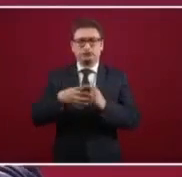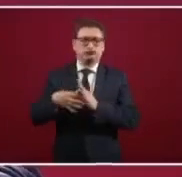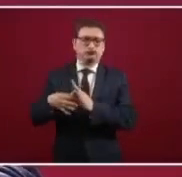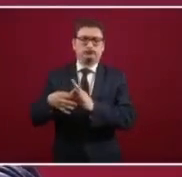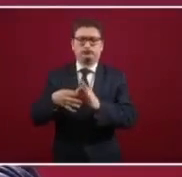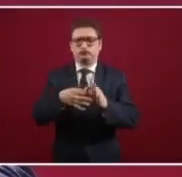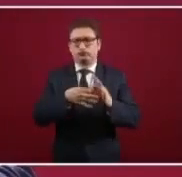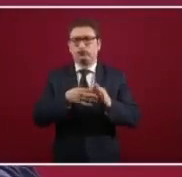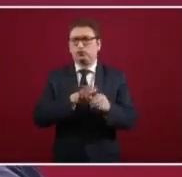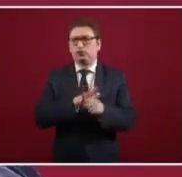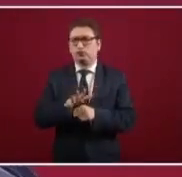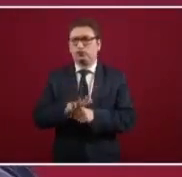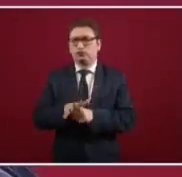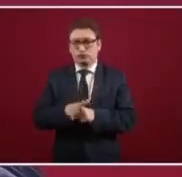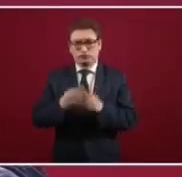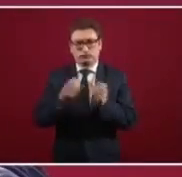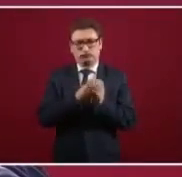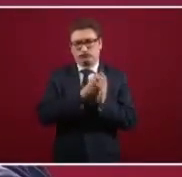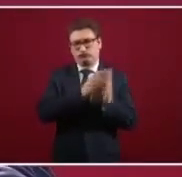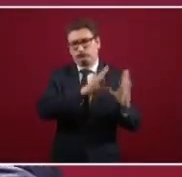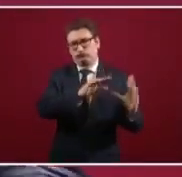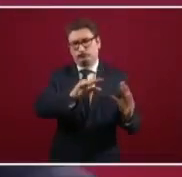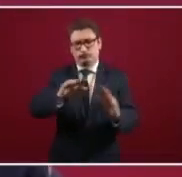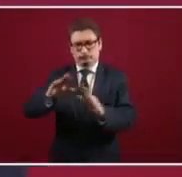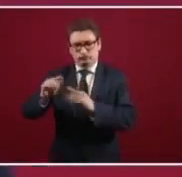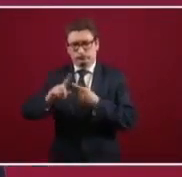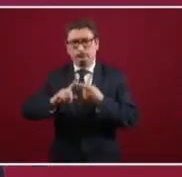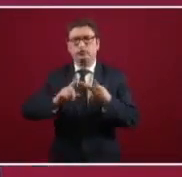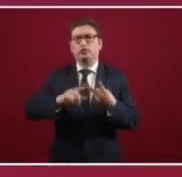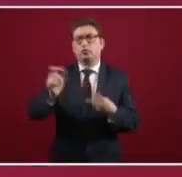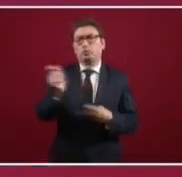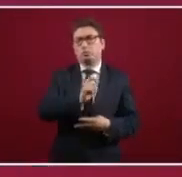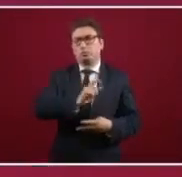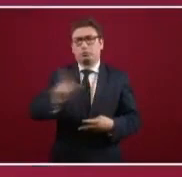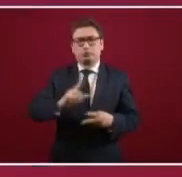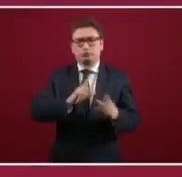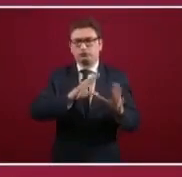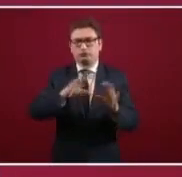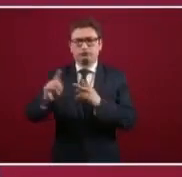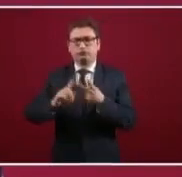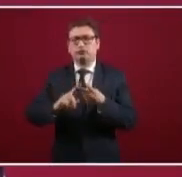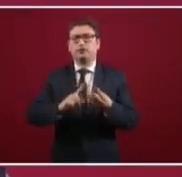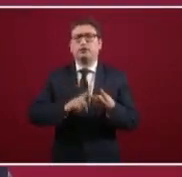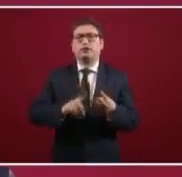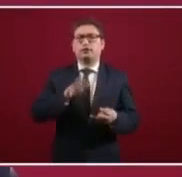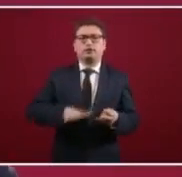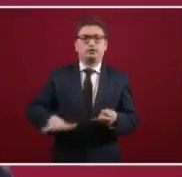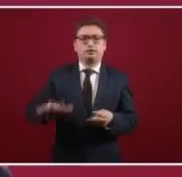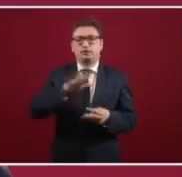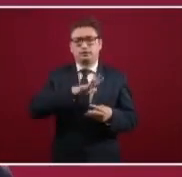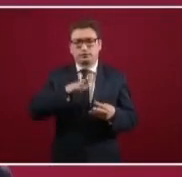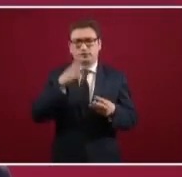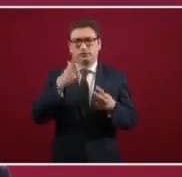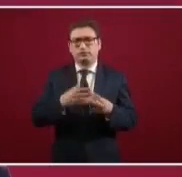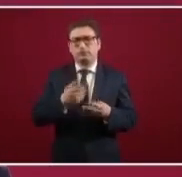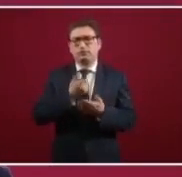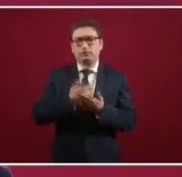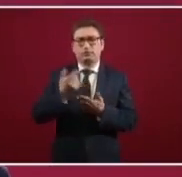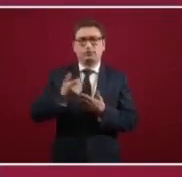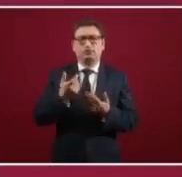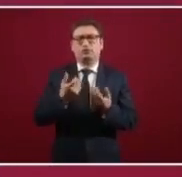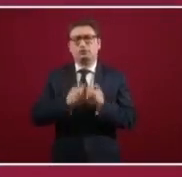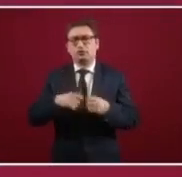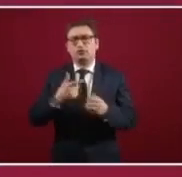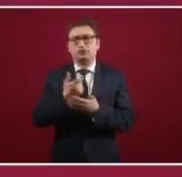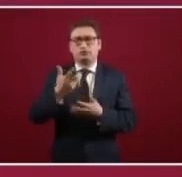la capacitación la profesionalización el mejoramiento socioeconómico